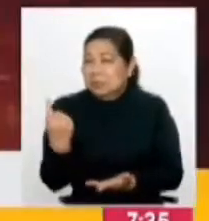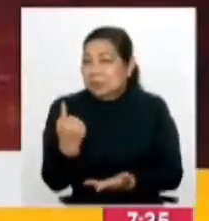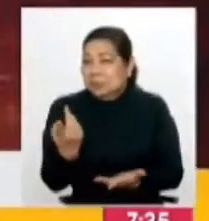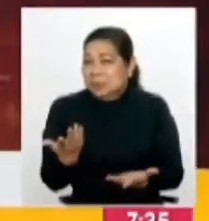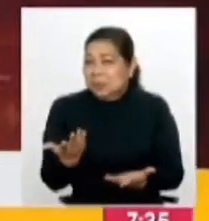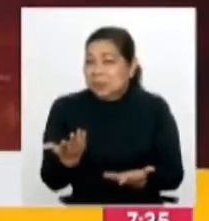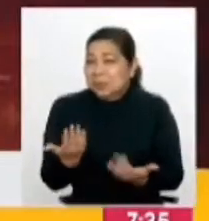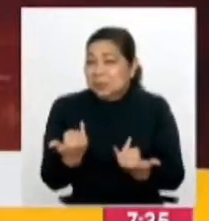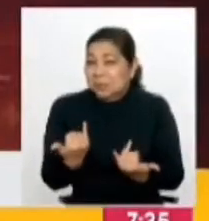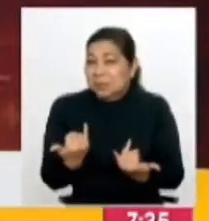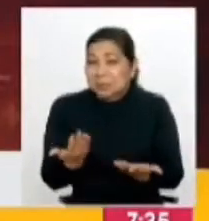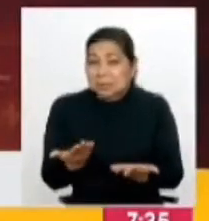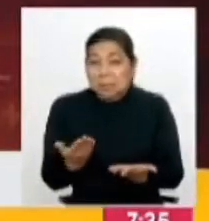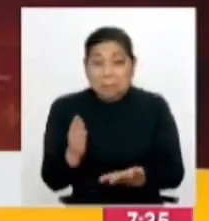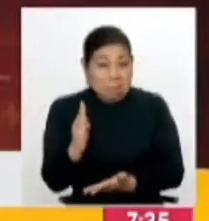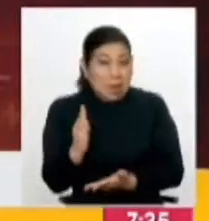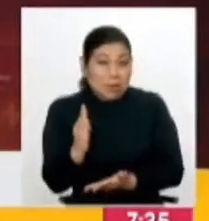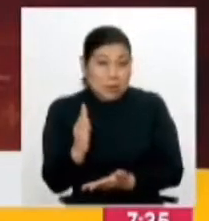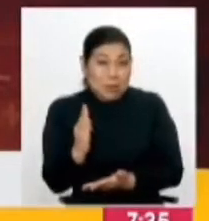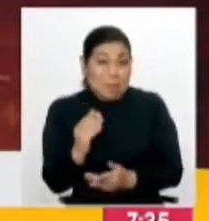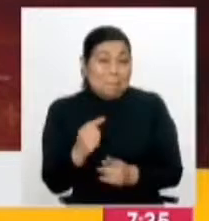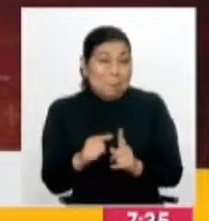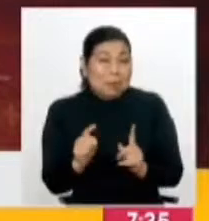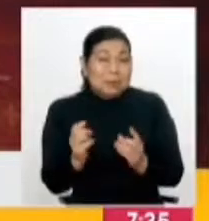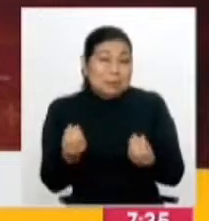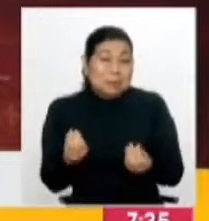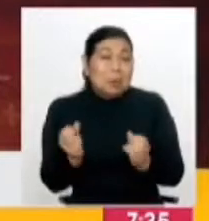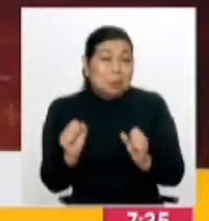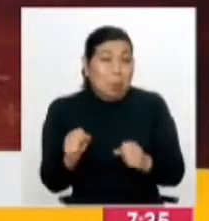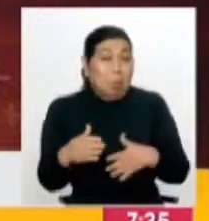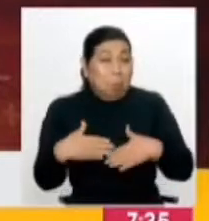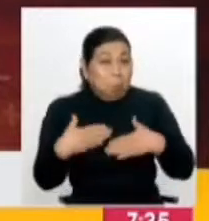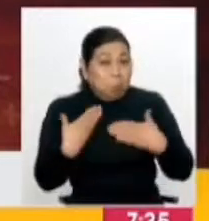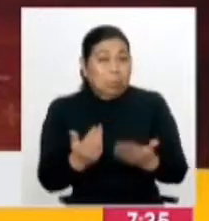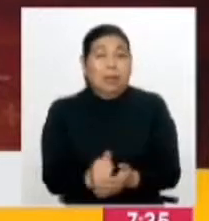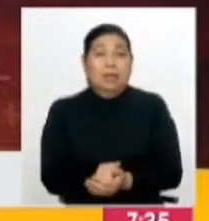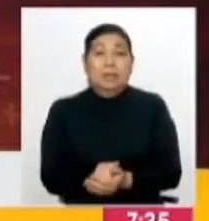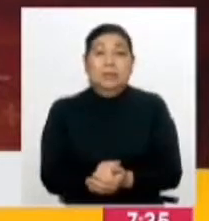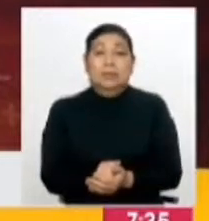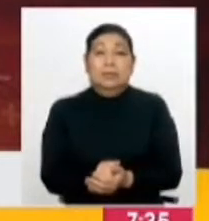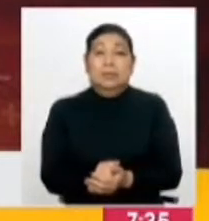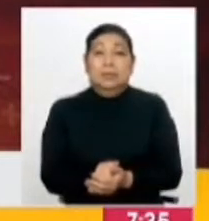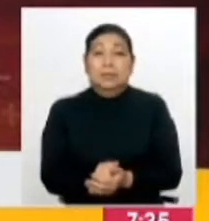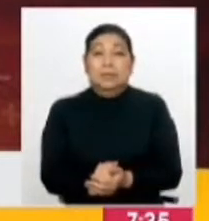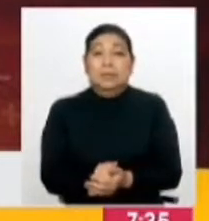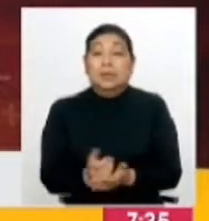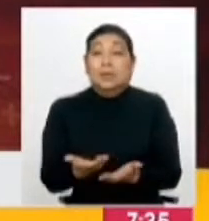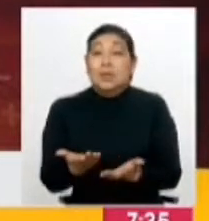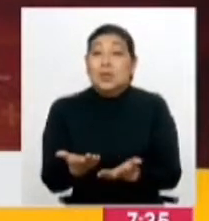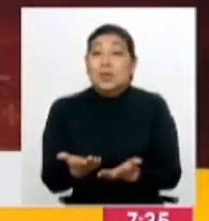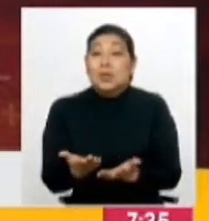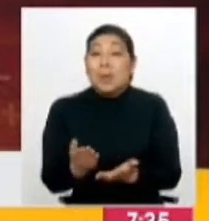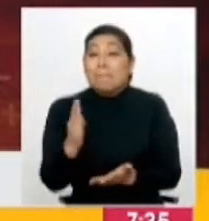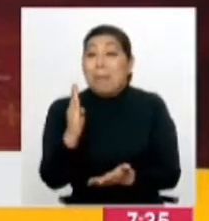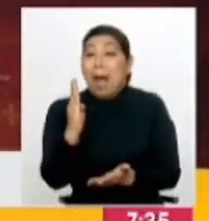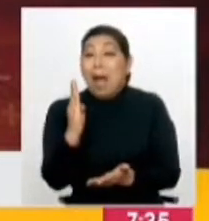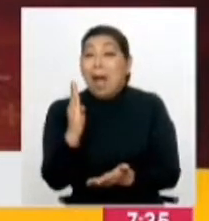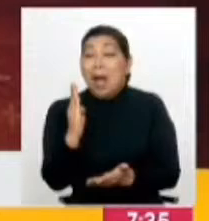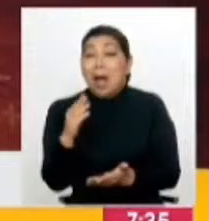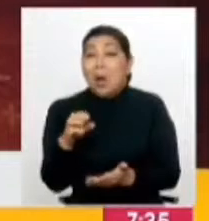uno tenga estos productos bancarios, sino incluso poder tener una agencia